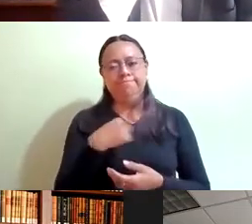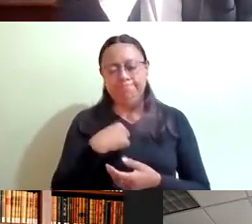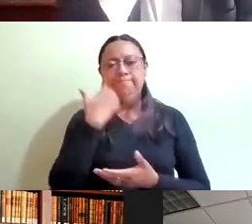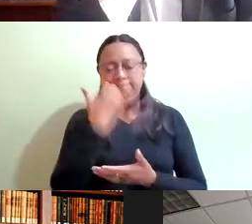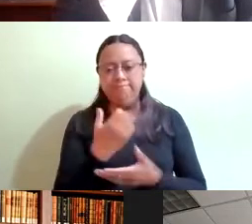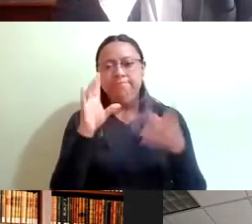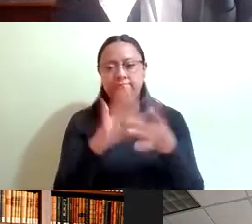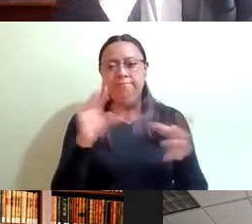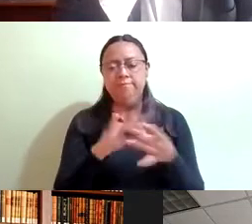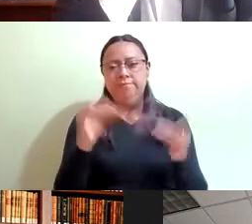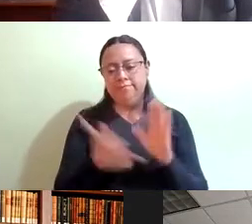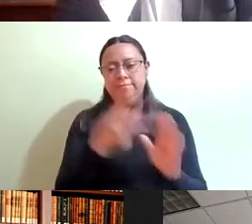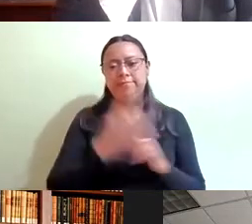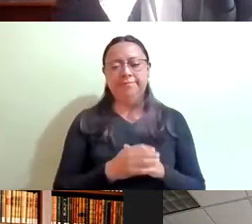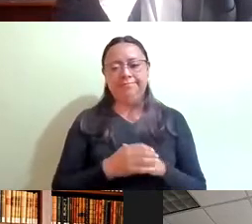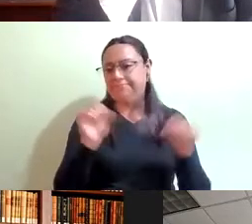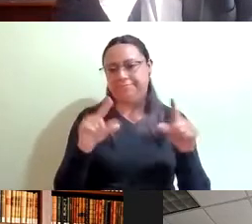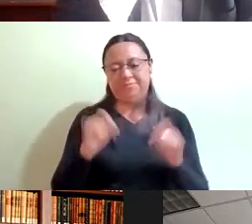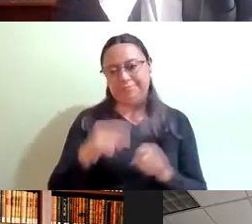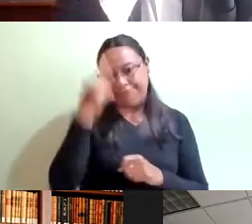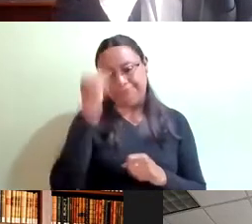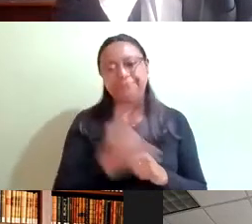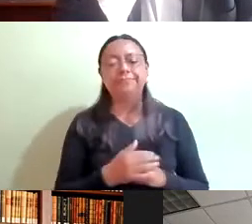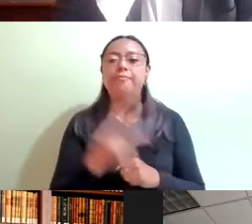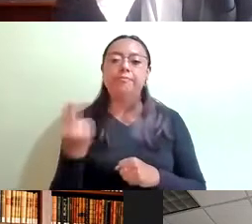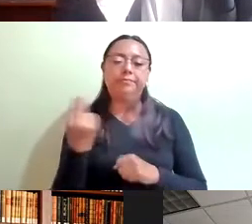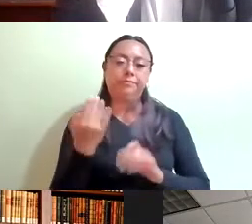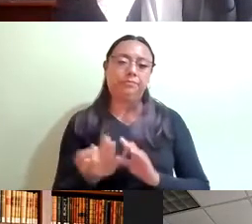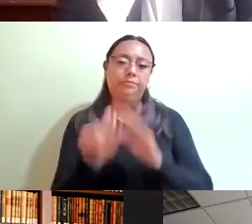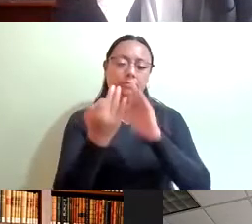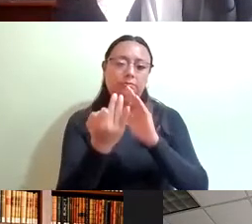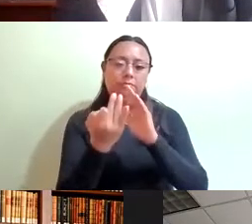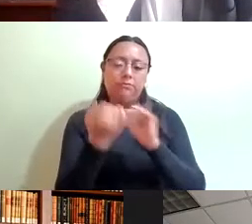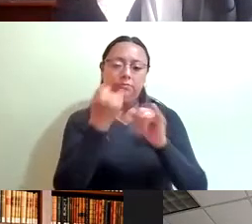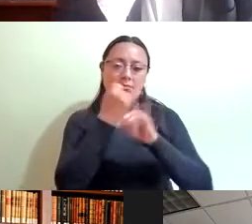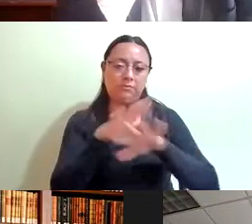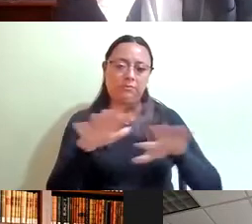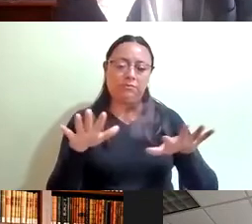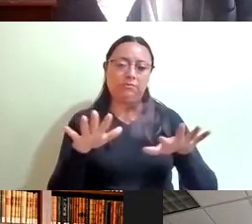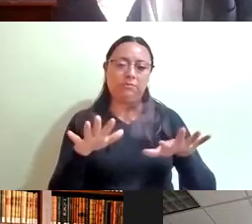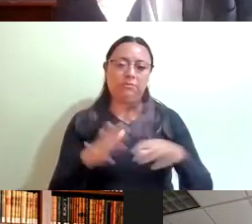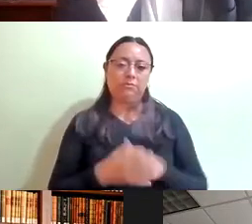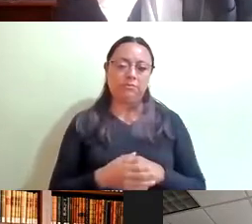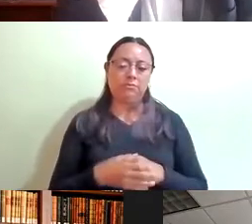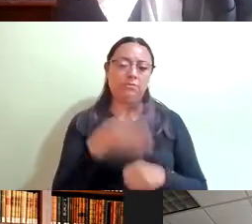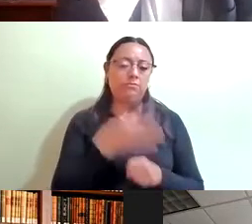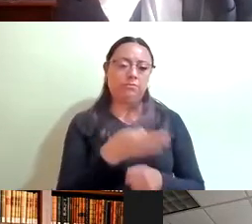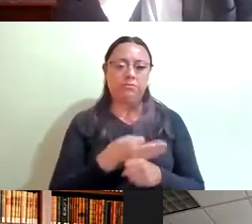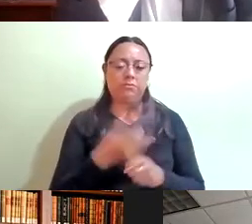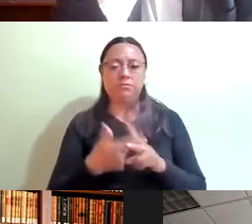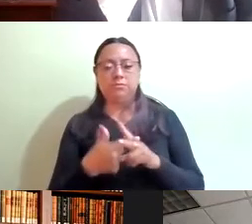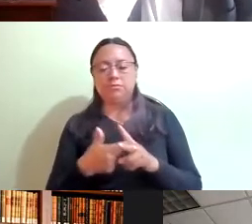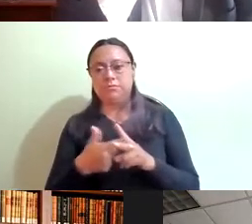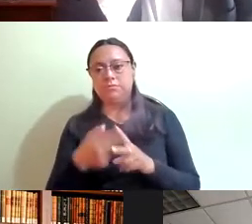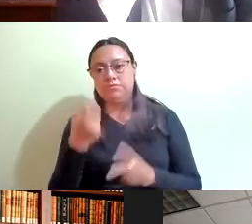mismos razonamientos de que es necesario que comparezca, por un lado, a rendir el informe del estado que guardan las finanzas de la ciudad y en